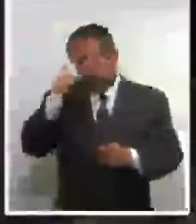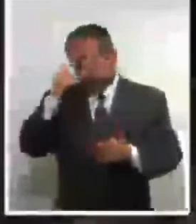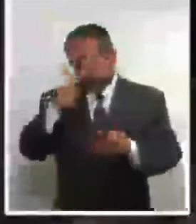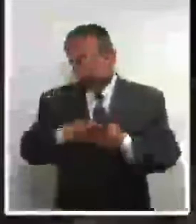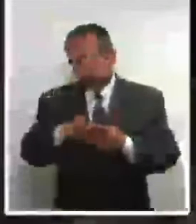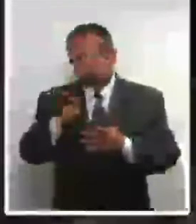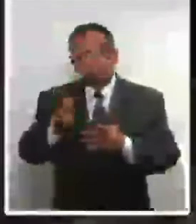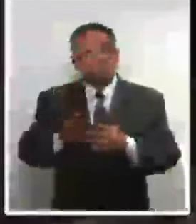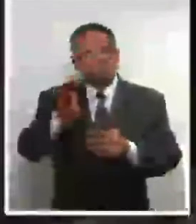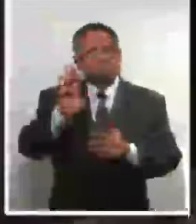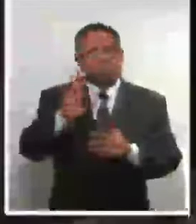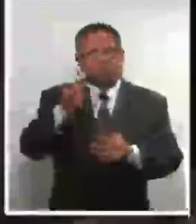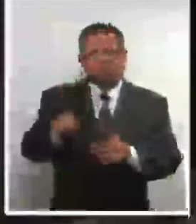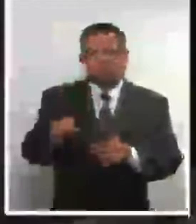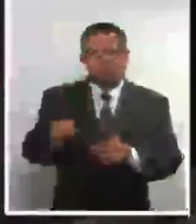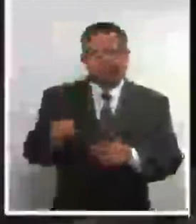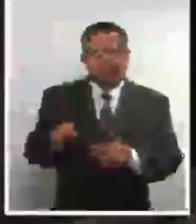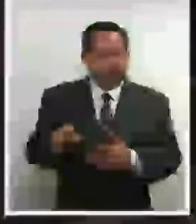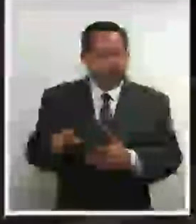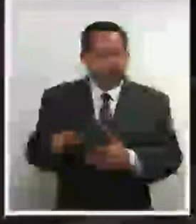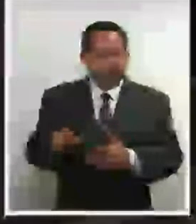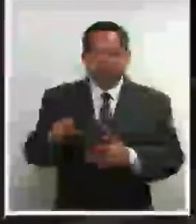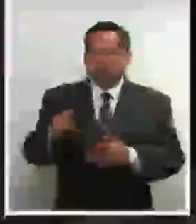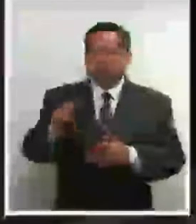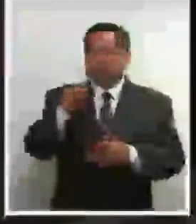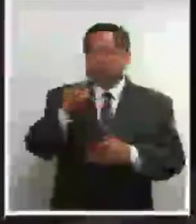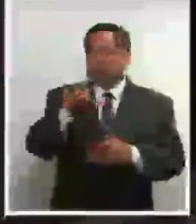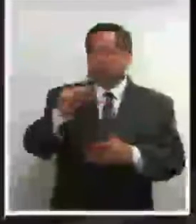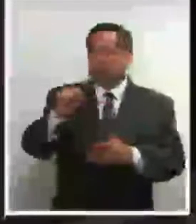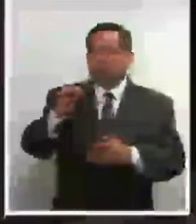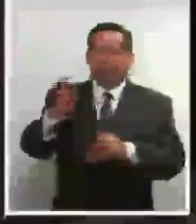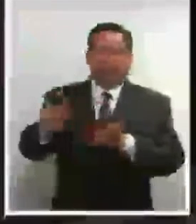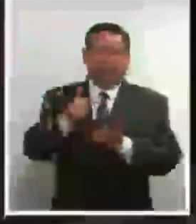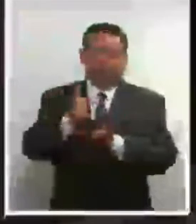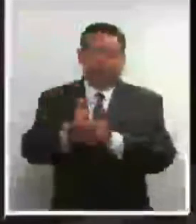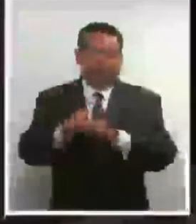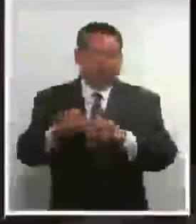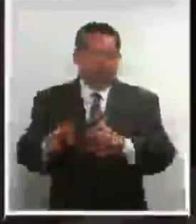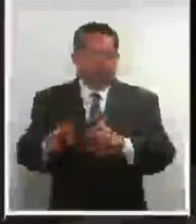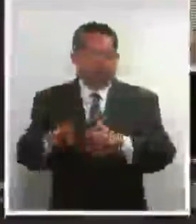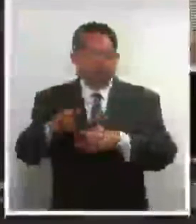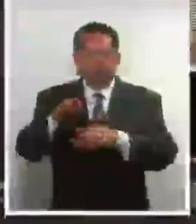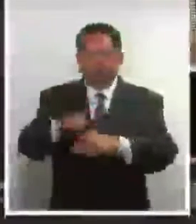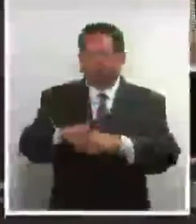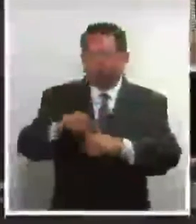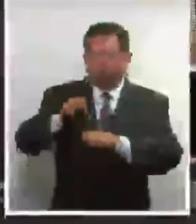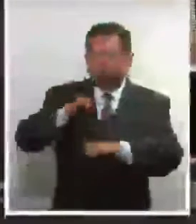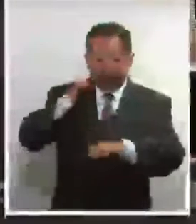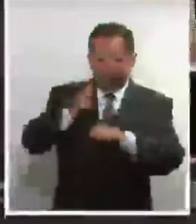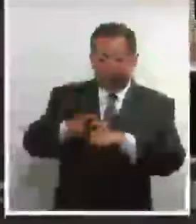Me parece que la Auditoría Superior de la Ciudad, en el ámbito